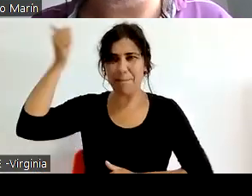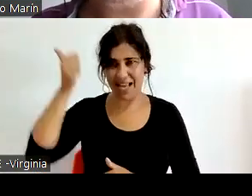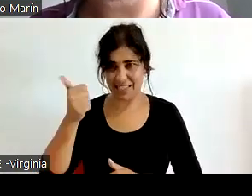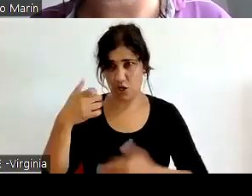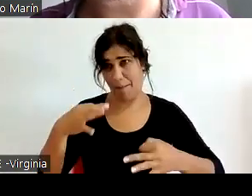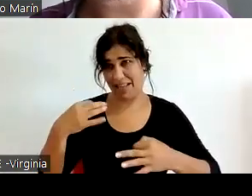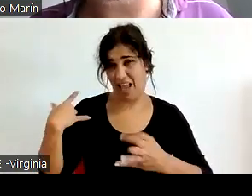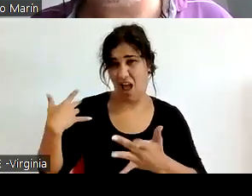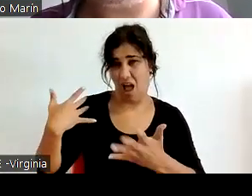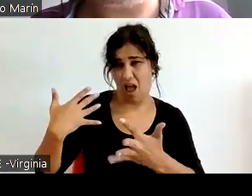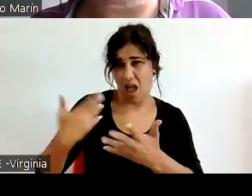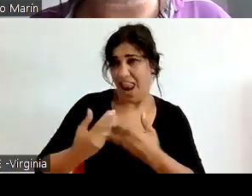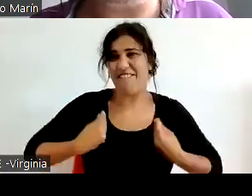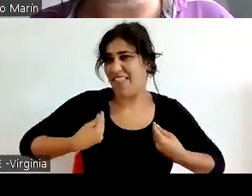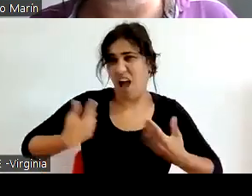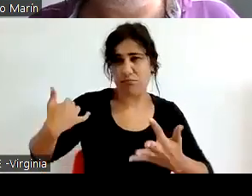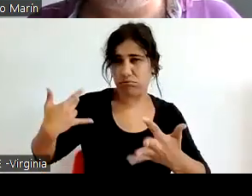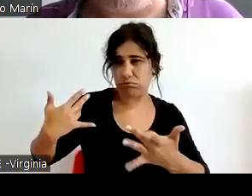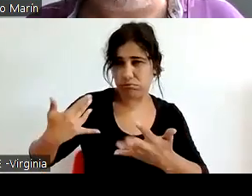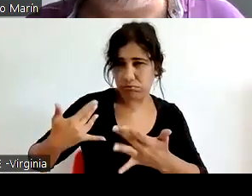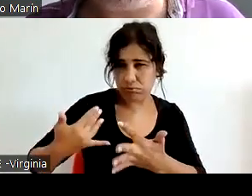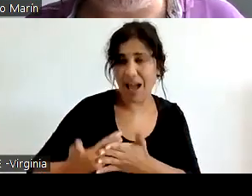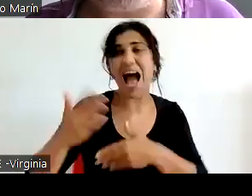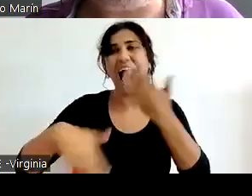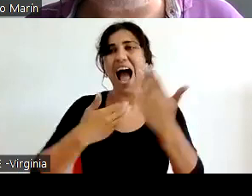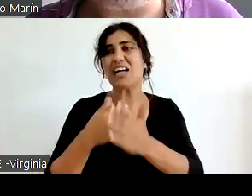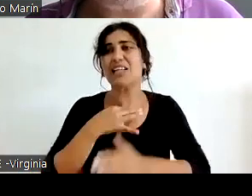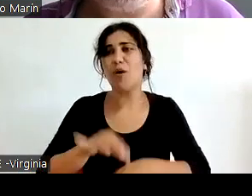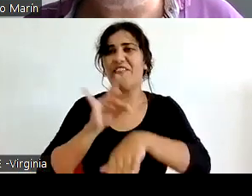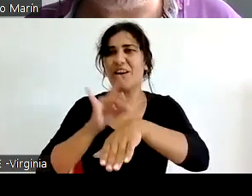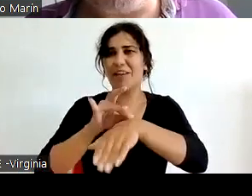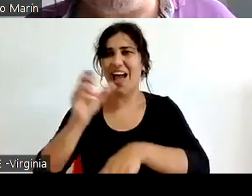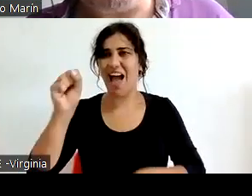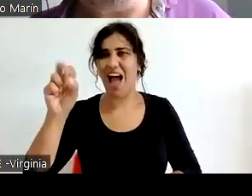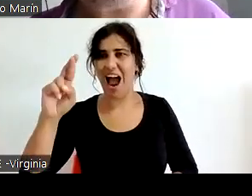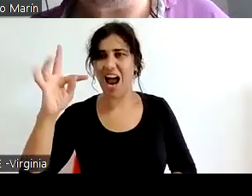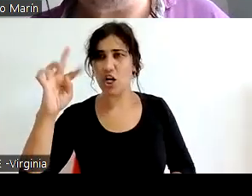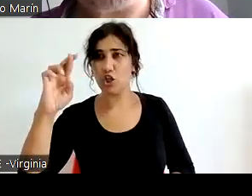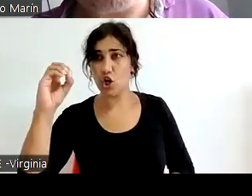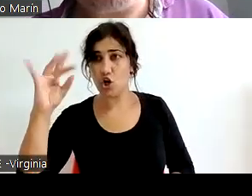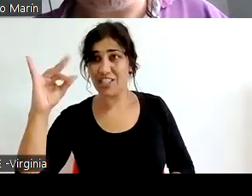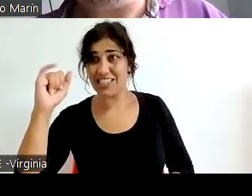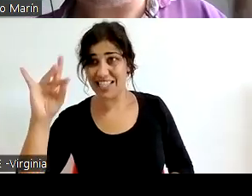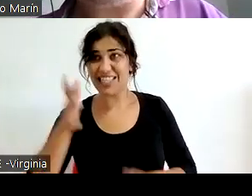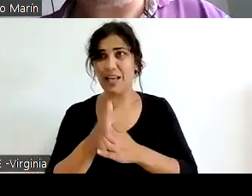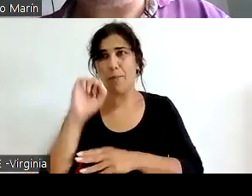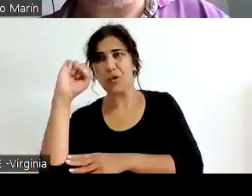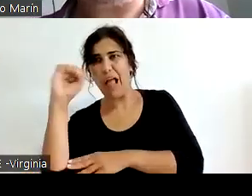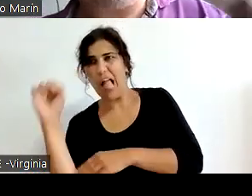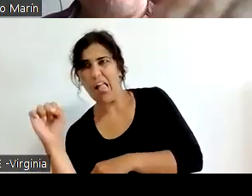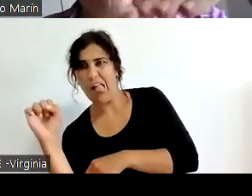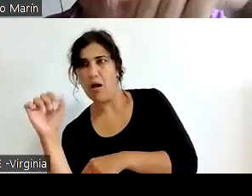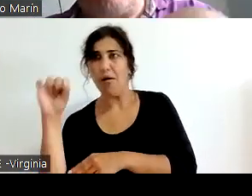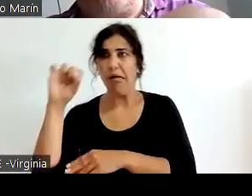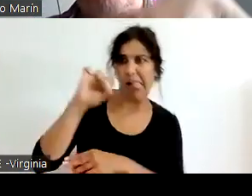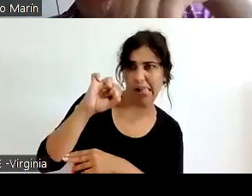vida, las que más sufren el desgaste, la artrosis a lo largo de la vida. Por lo tanto, evitar malas posturas que hagan que